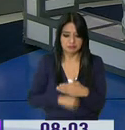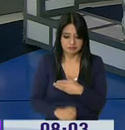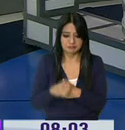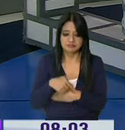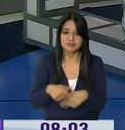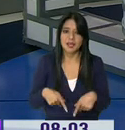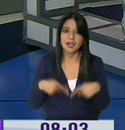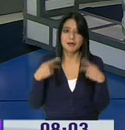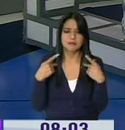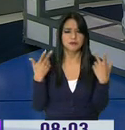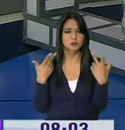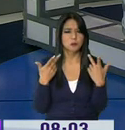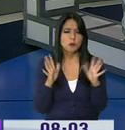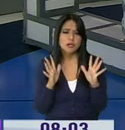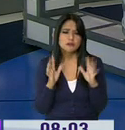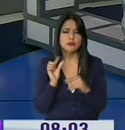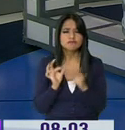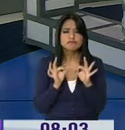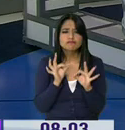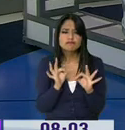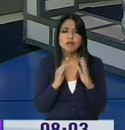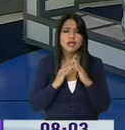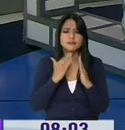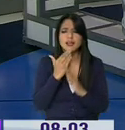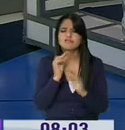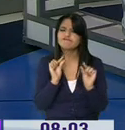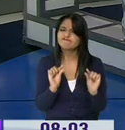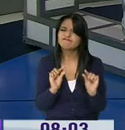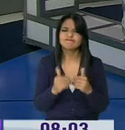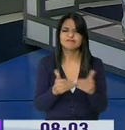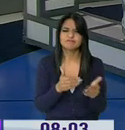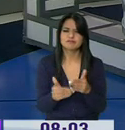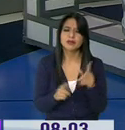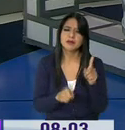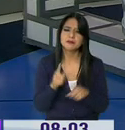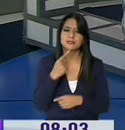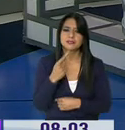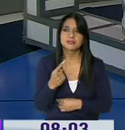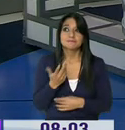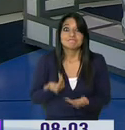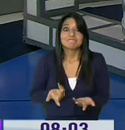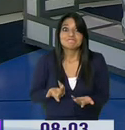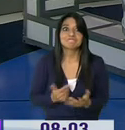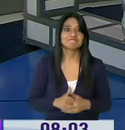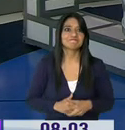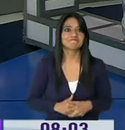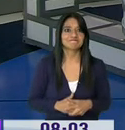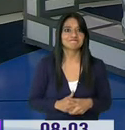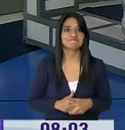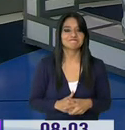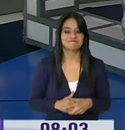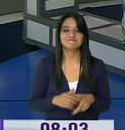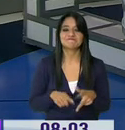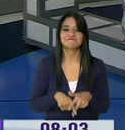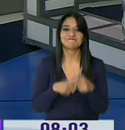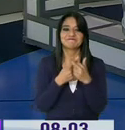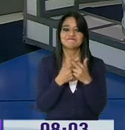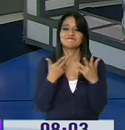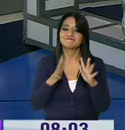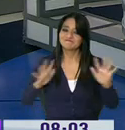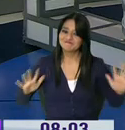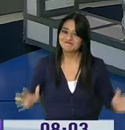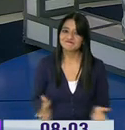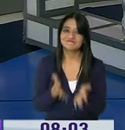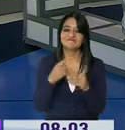con cualquier detallito ahí en casa, ¿sí o no? A pesar que hay veces que uno dice Dios, en fin. Así que aquí iniciamos con buena